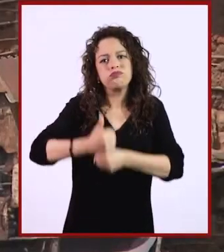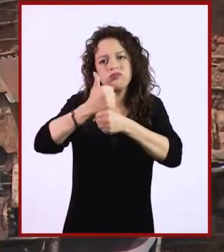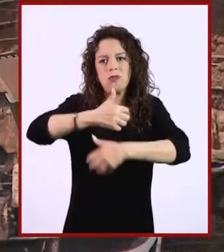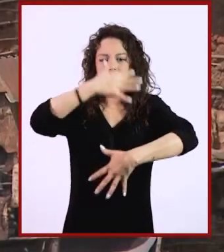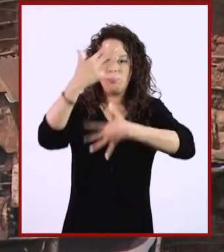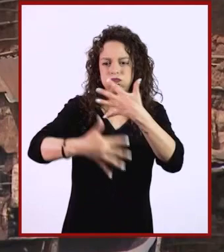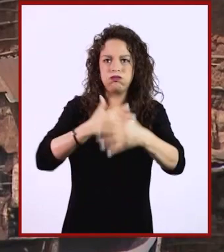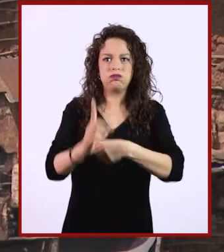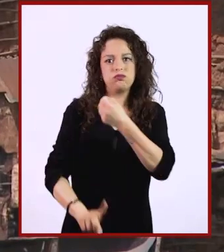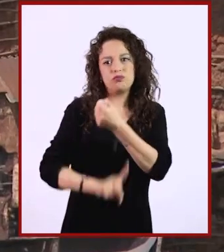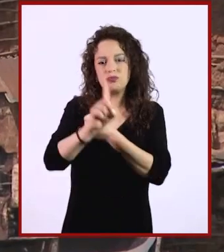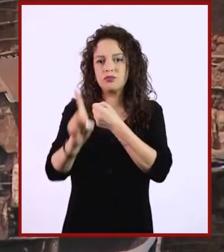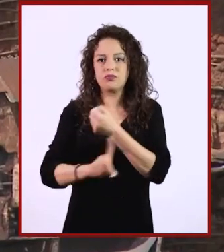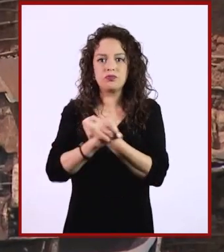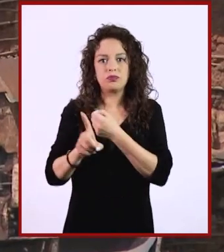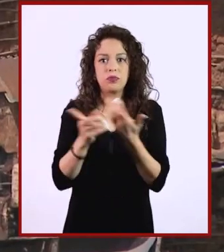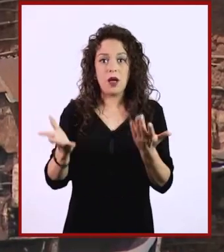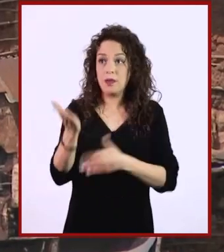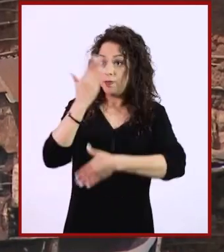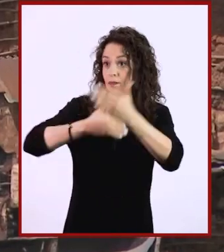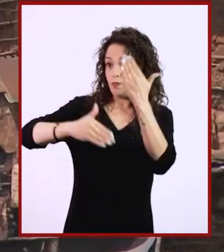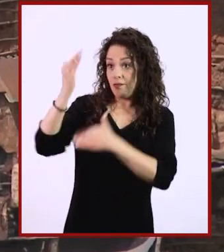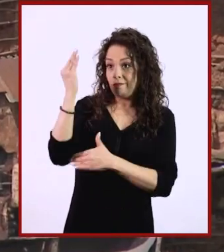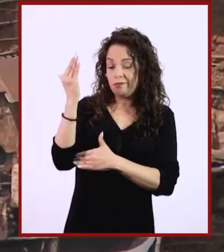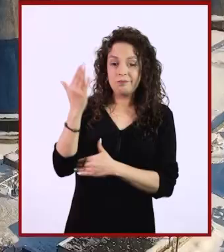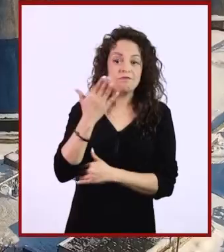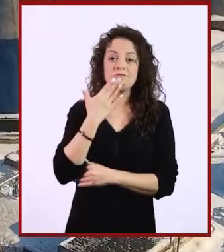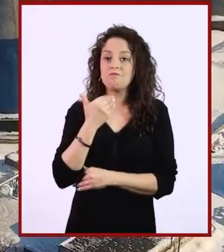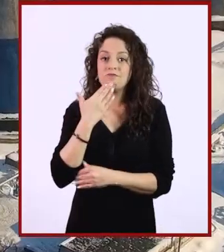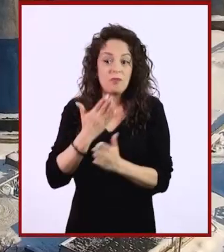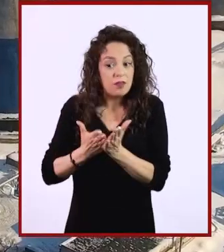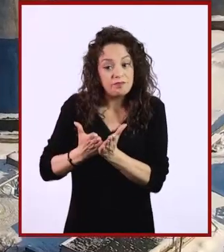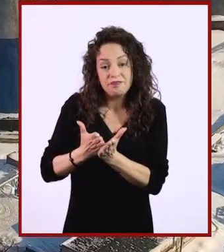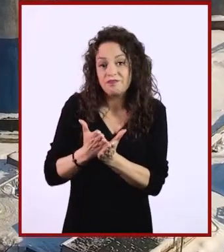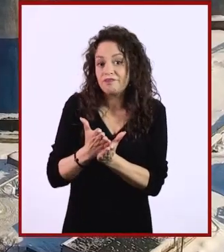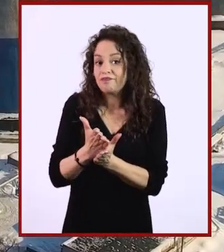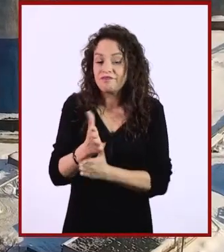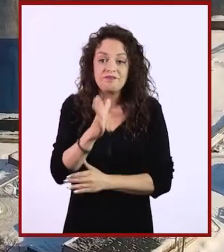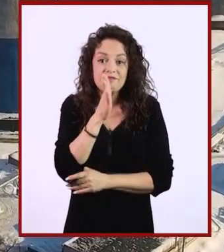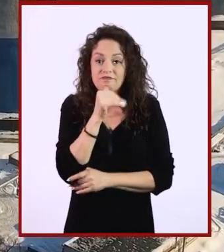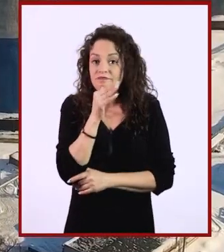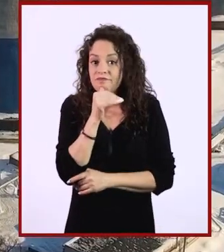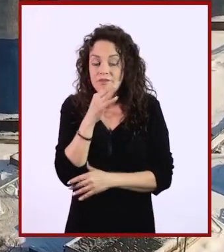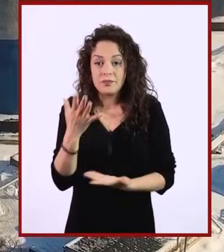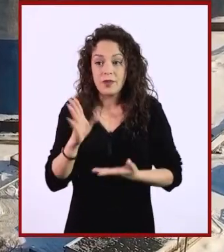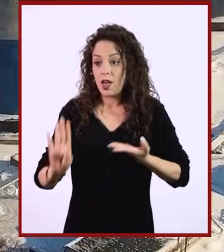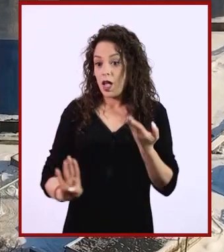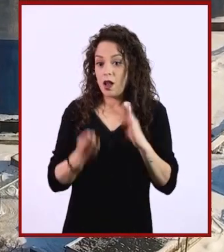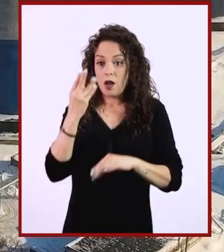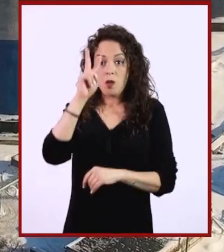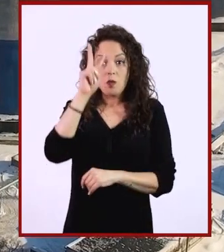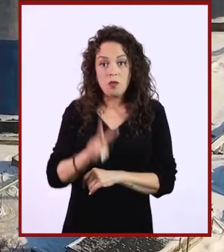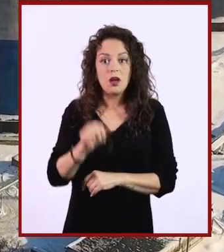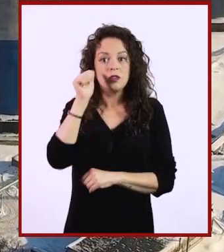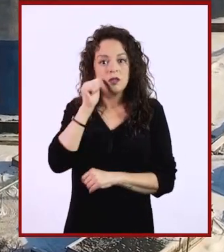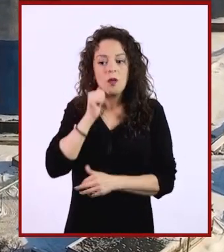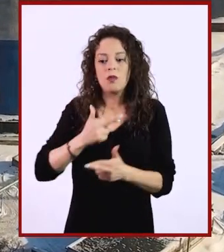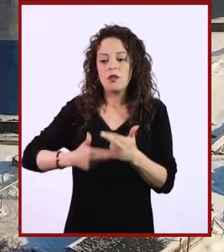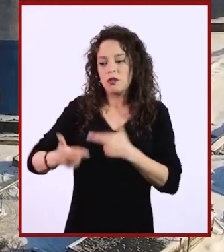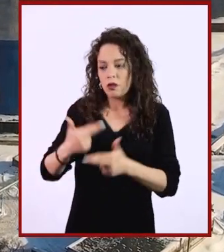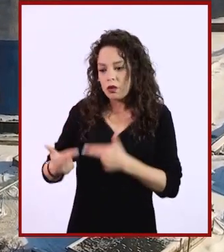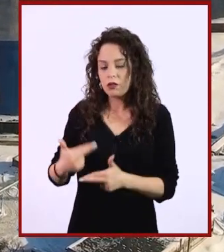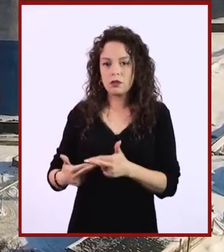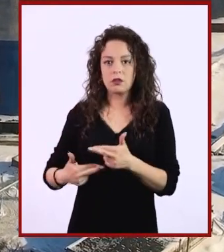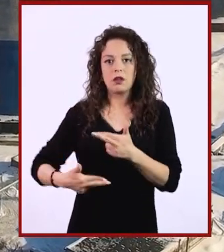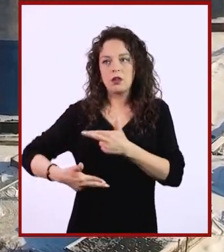donde digamos que el progreso no es lineal, ¿no? Tenemos también un mundo en donde hay muchos retrocesos,